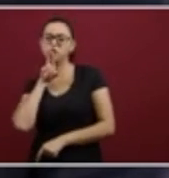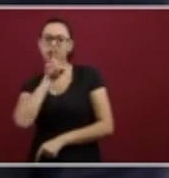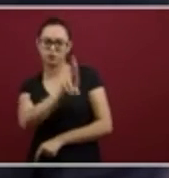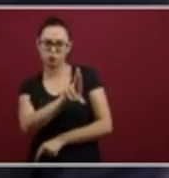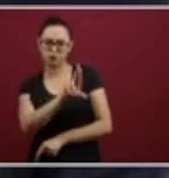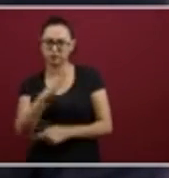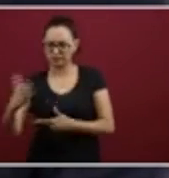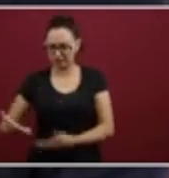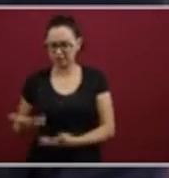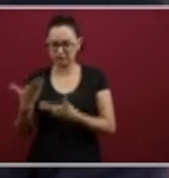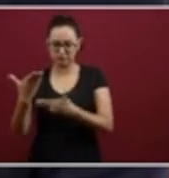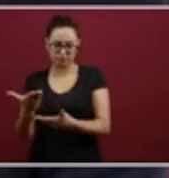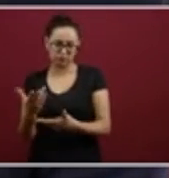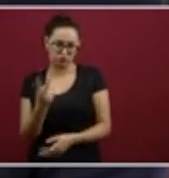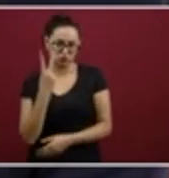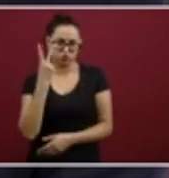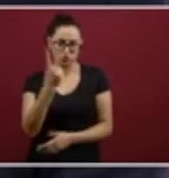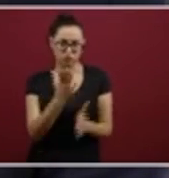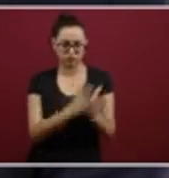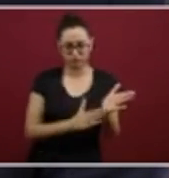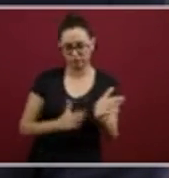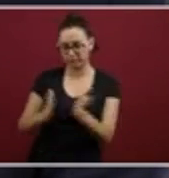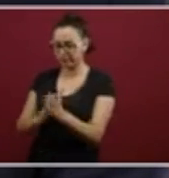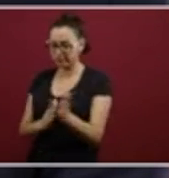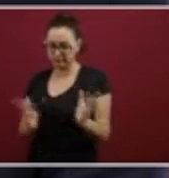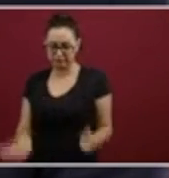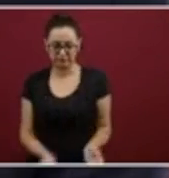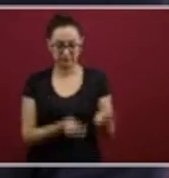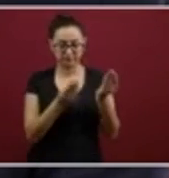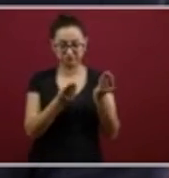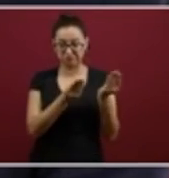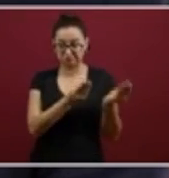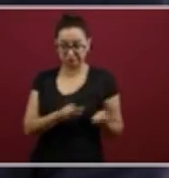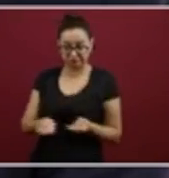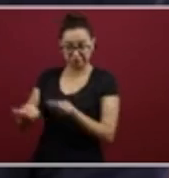voy a